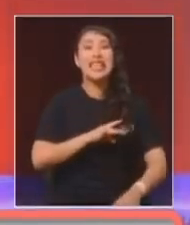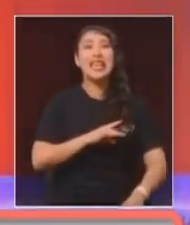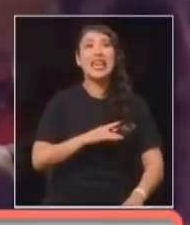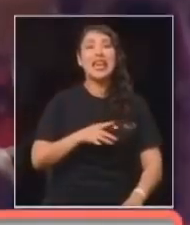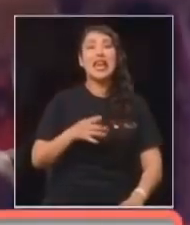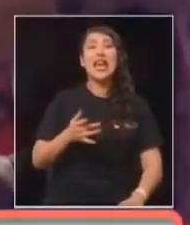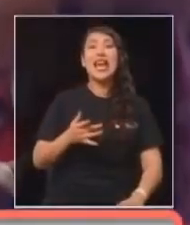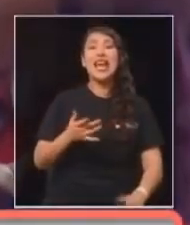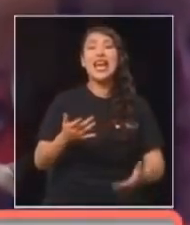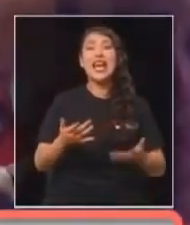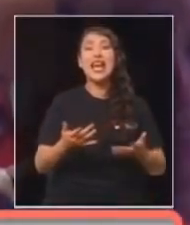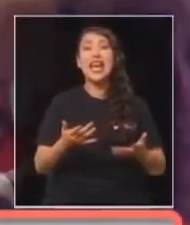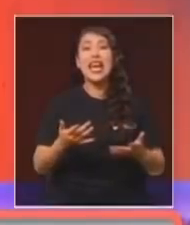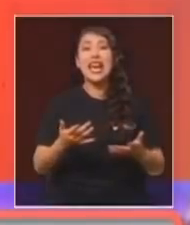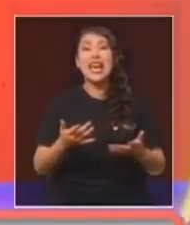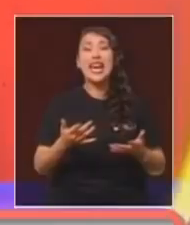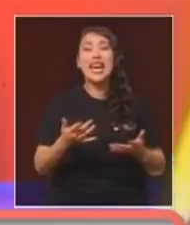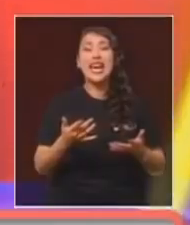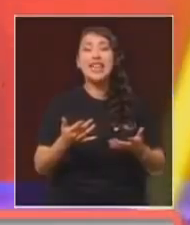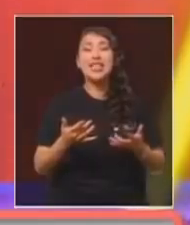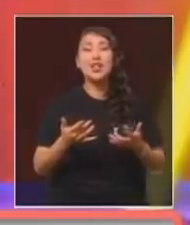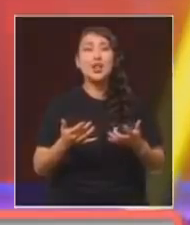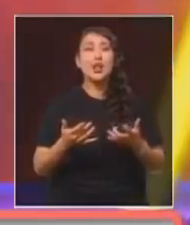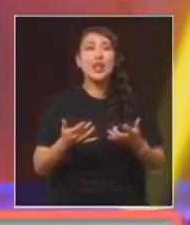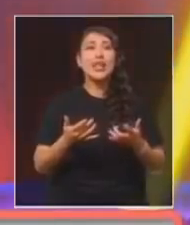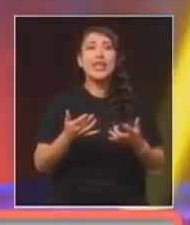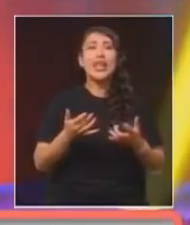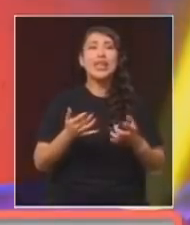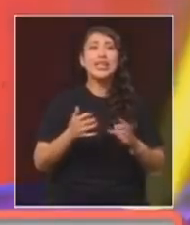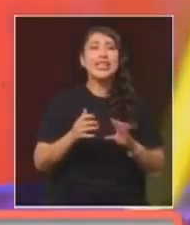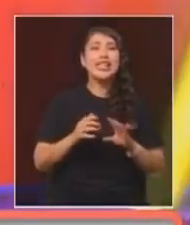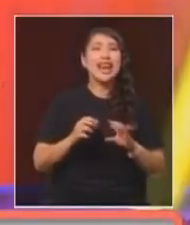Estoy listo. Te cae de risa, Pancho. Estoy listo.